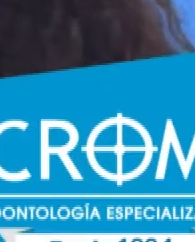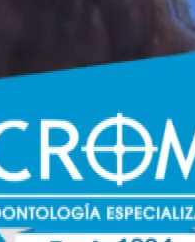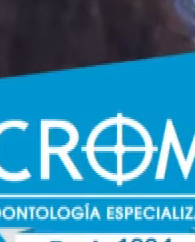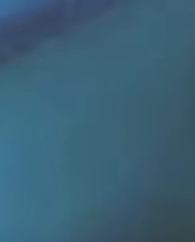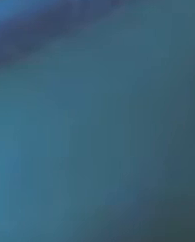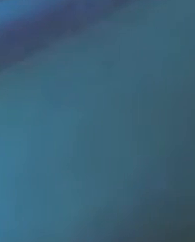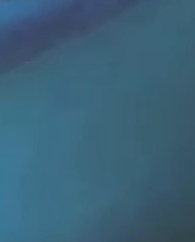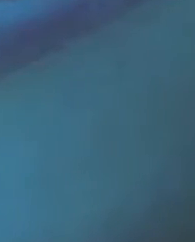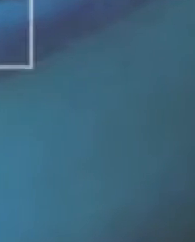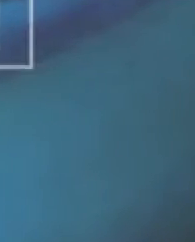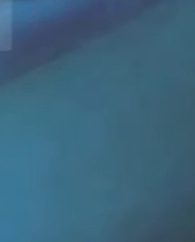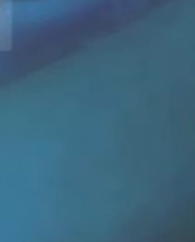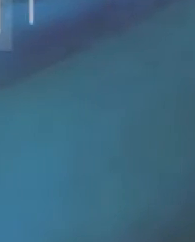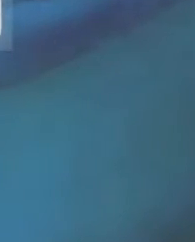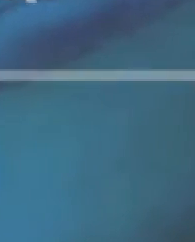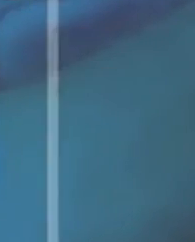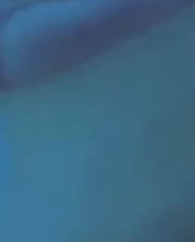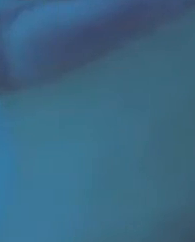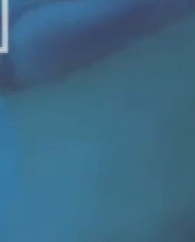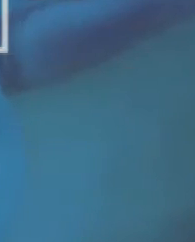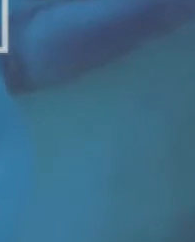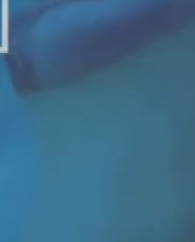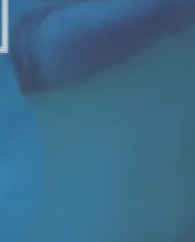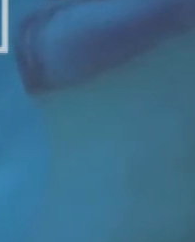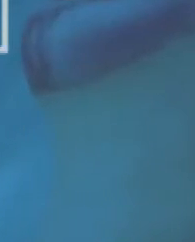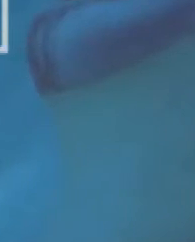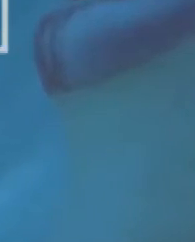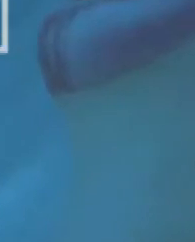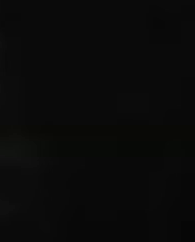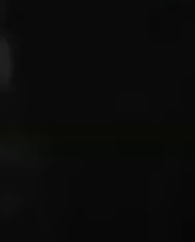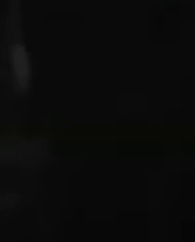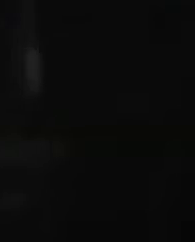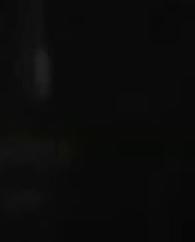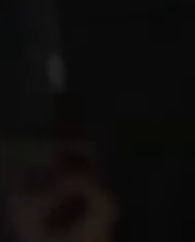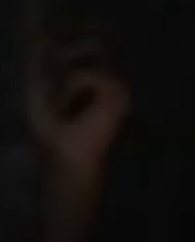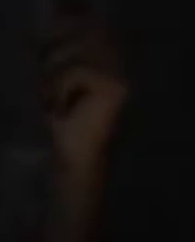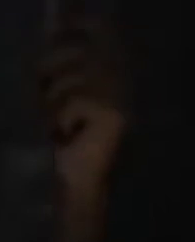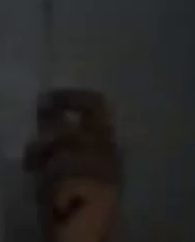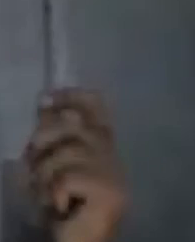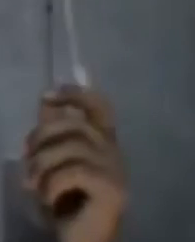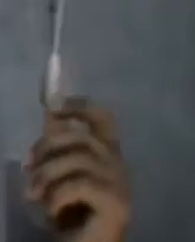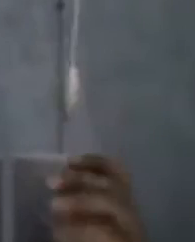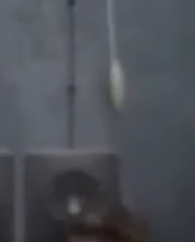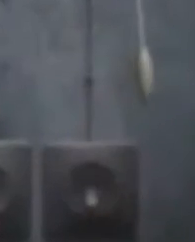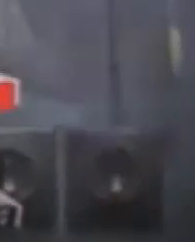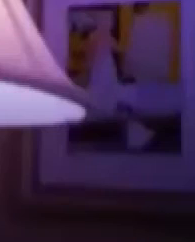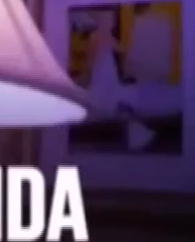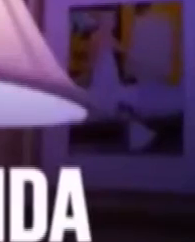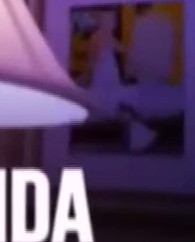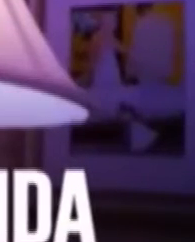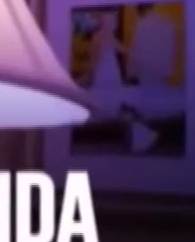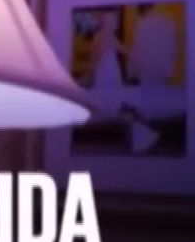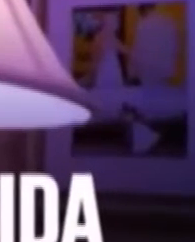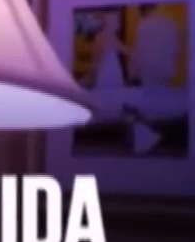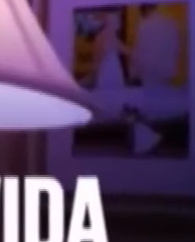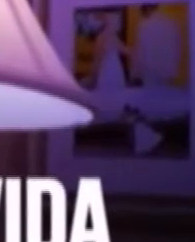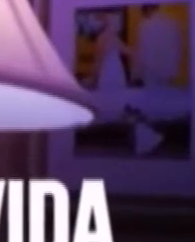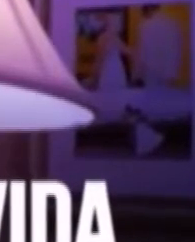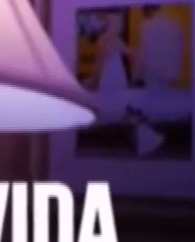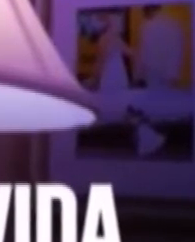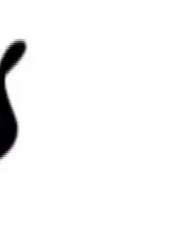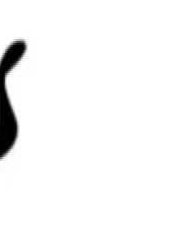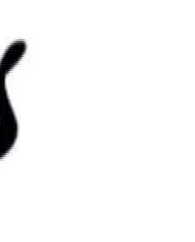Chrome, odontología especializada. Visita chrome.com.co. Electrofer, ilumina